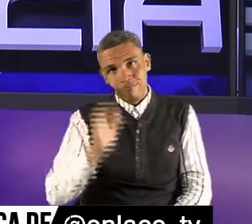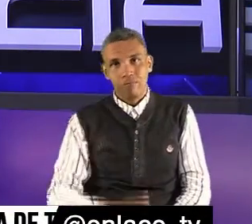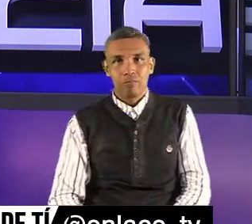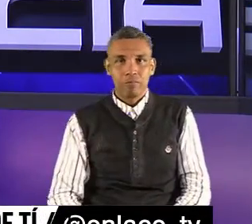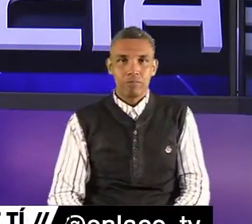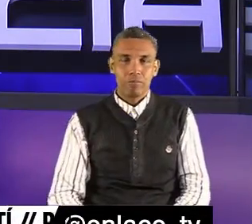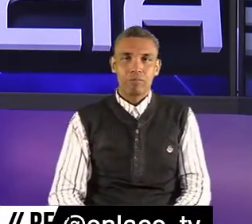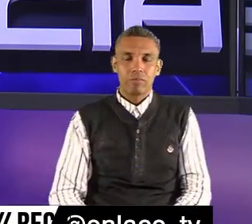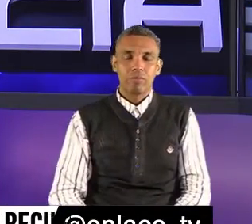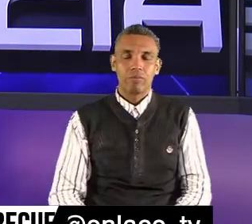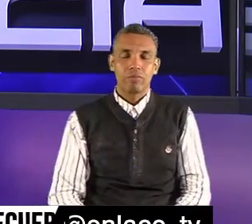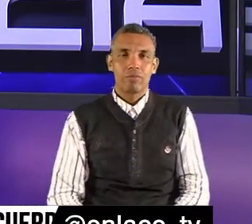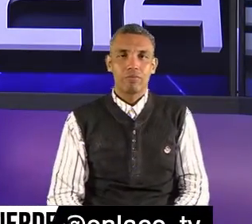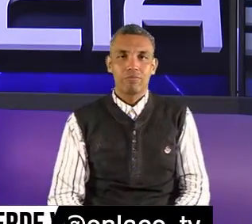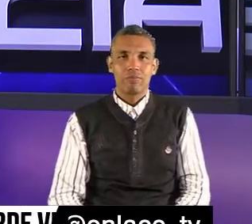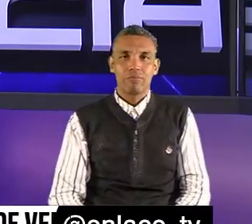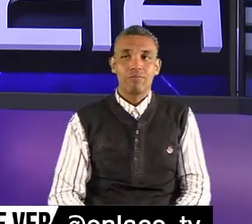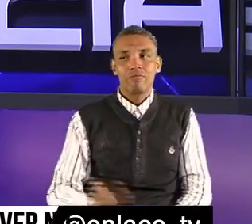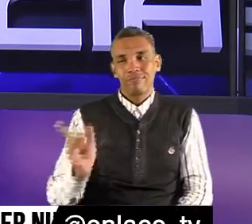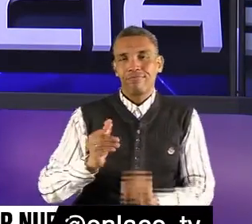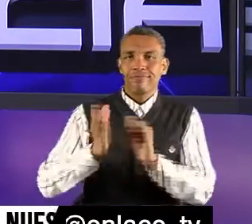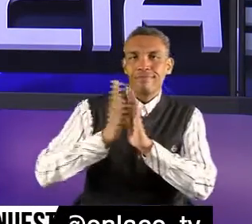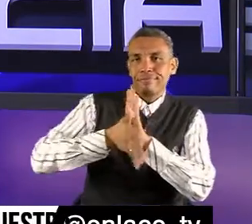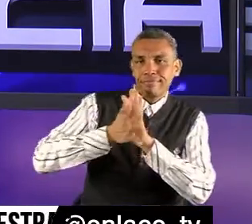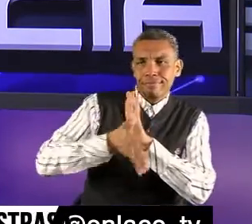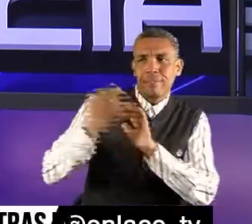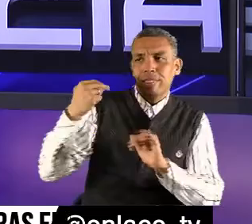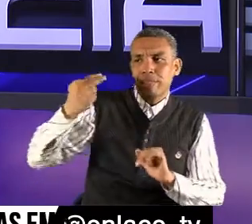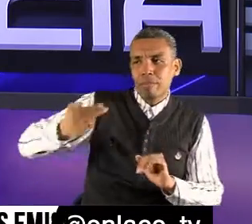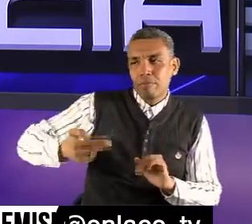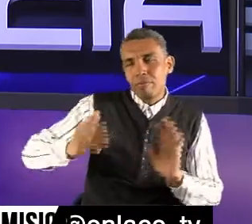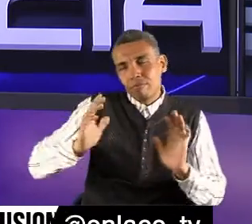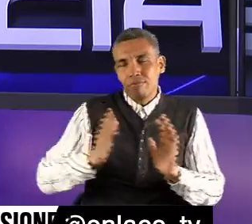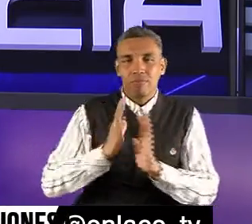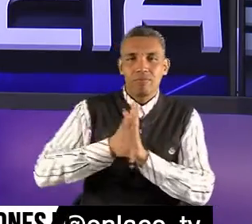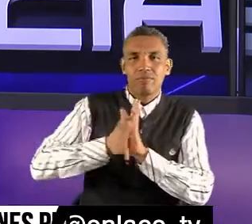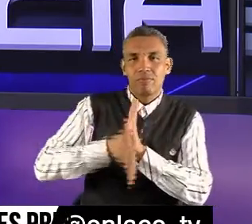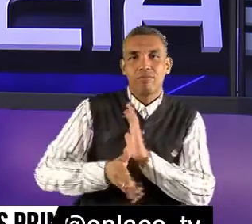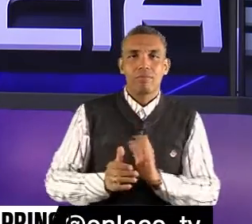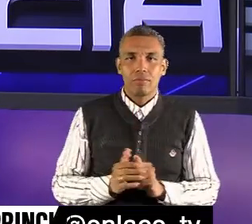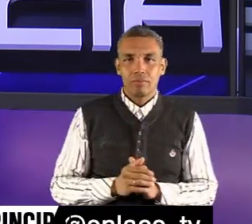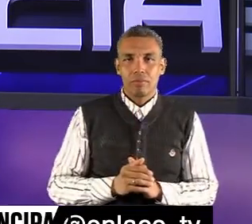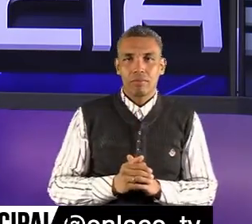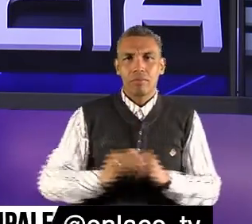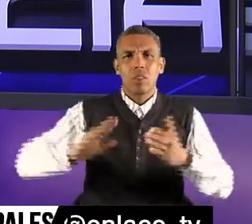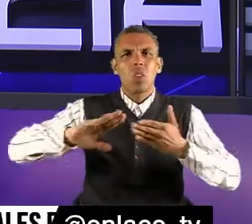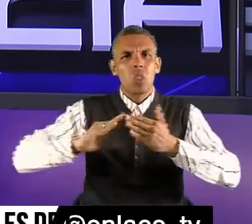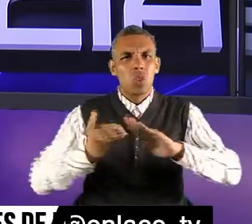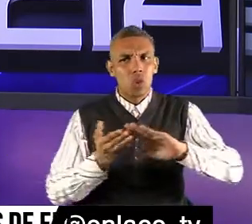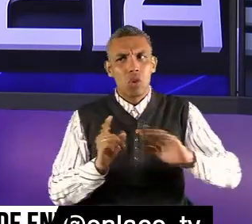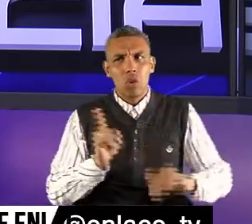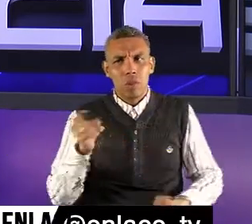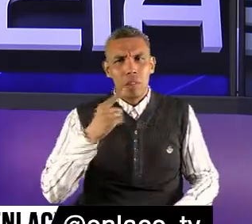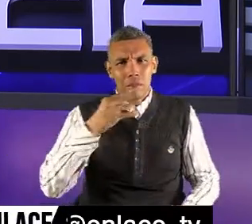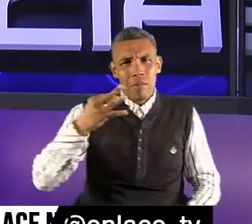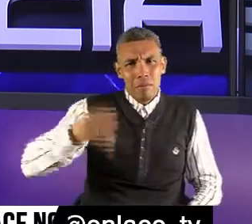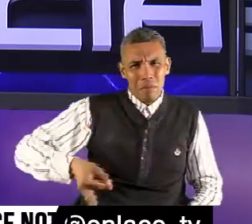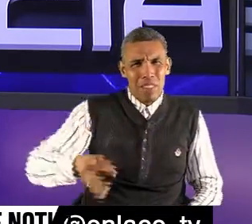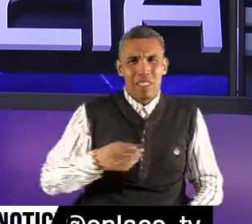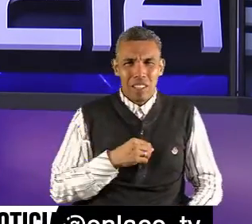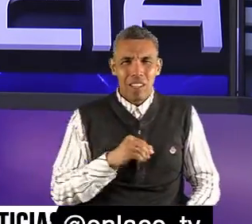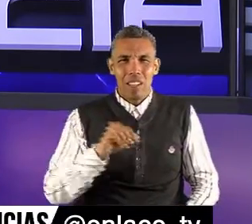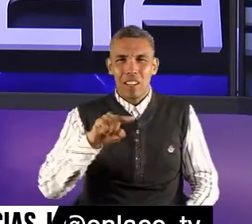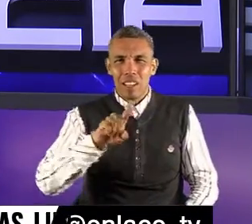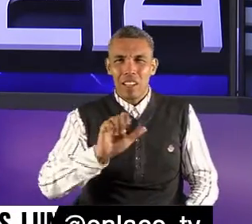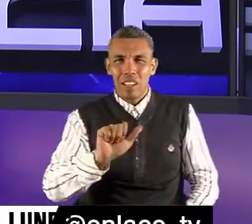Historias de nuestros barranqueños en Enlace Noticias. Vecinos de Caminos de San Silvestre confirman esta historia del profesor que fundó la escuela de este sector,